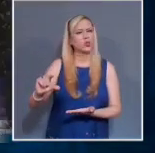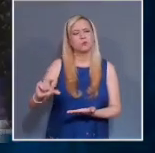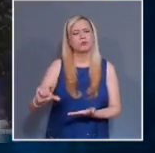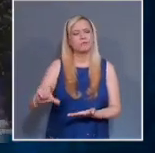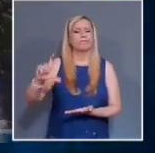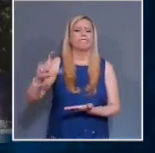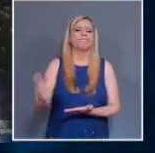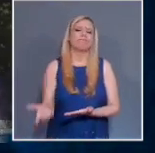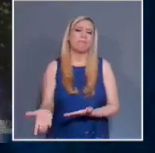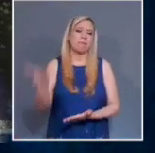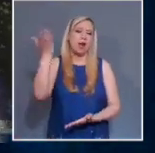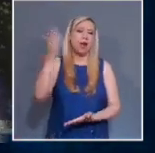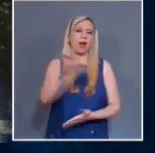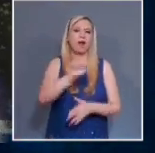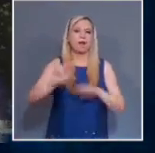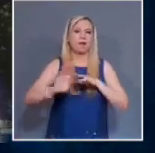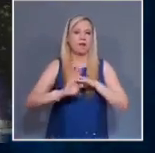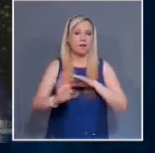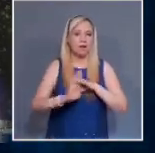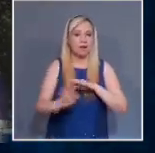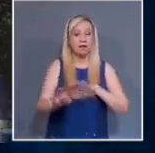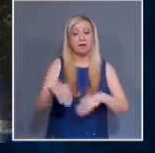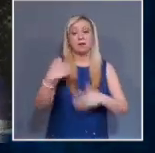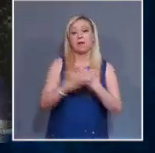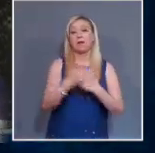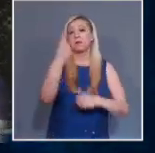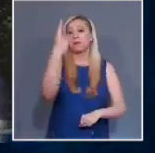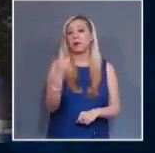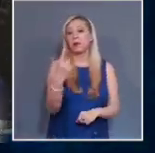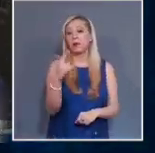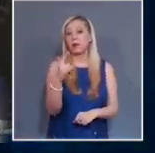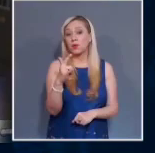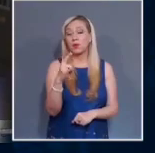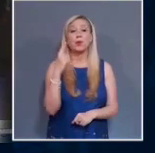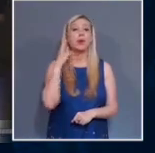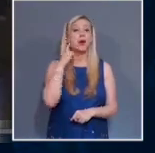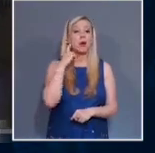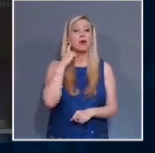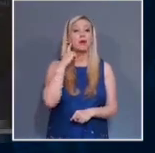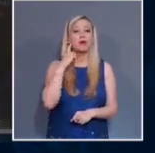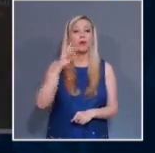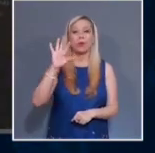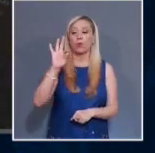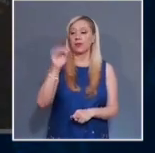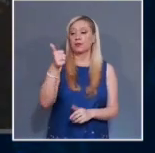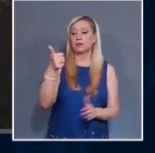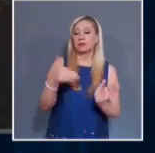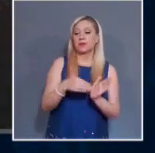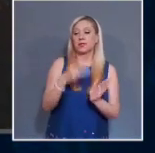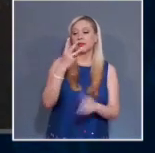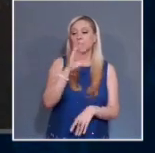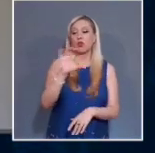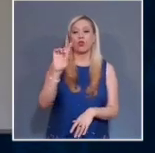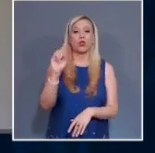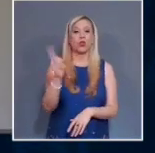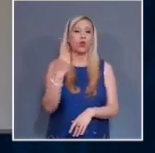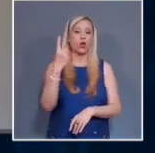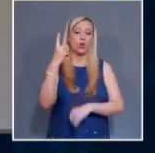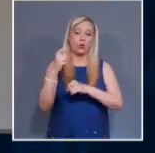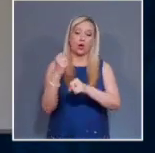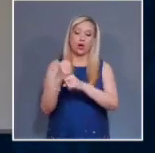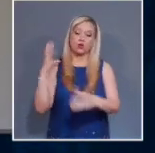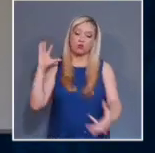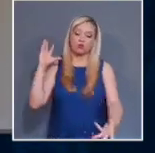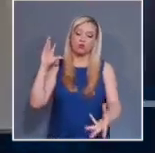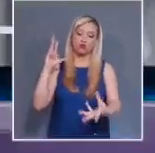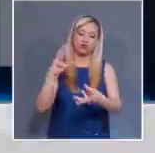país. A partir del 1 de julio, se habilitarán y dispondrán de $46,300 al año para al menos 1.8